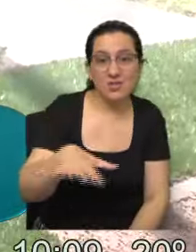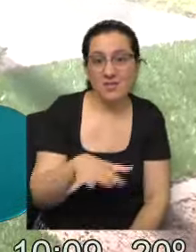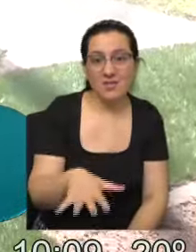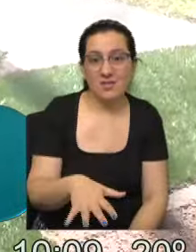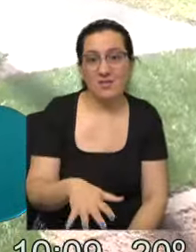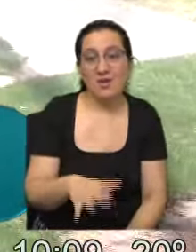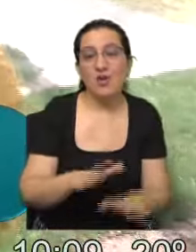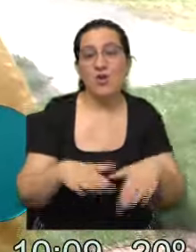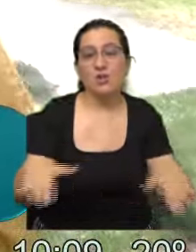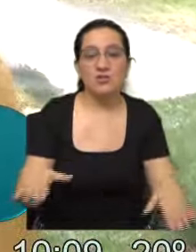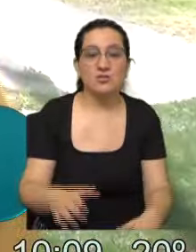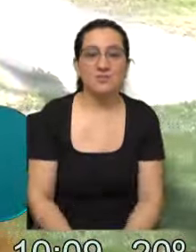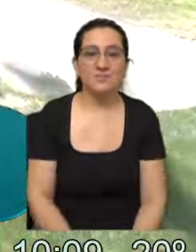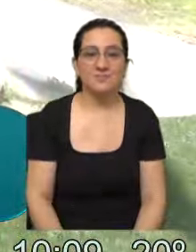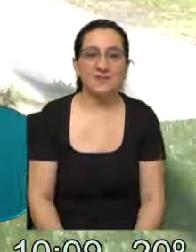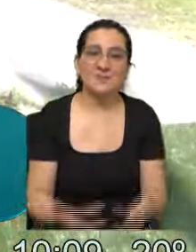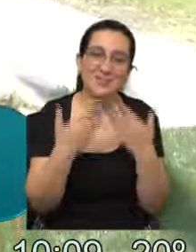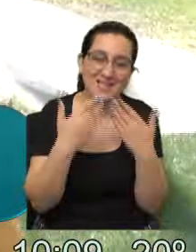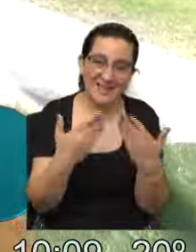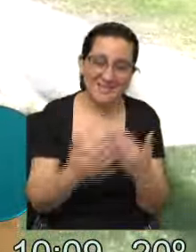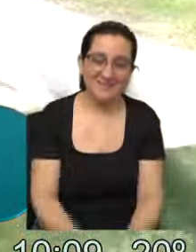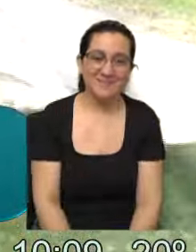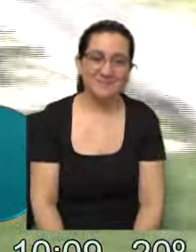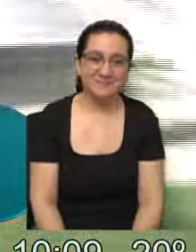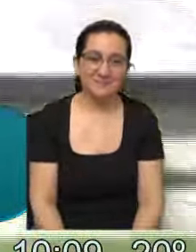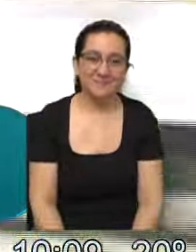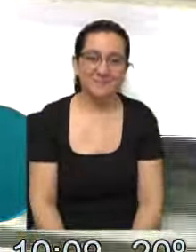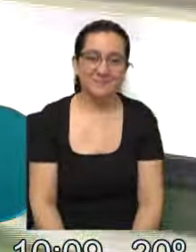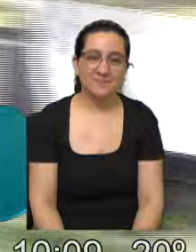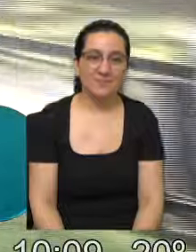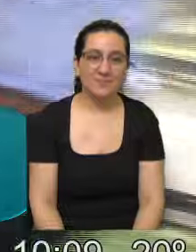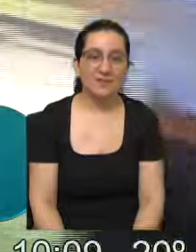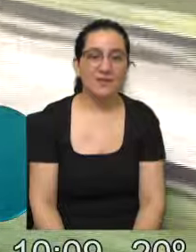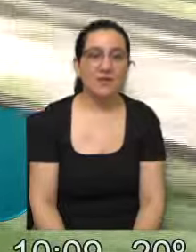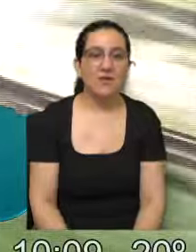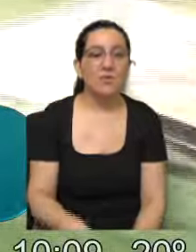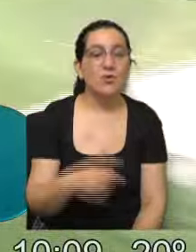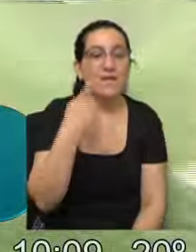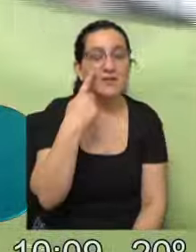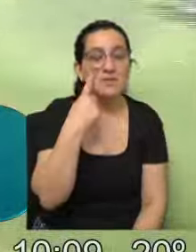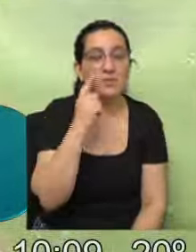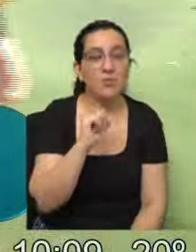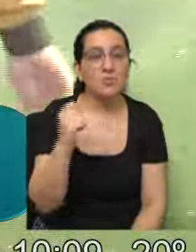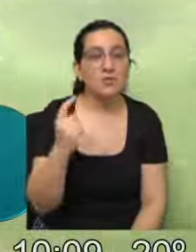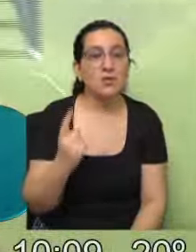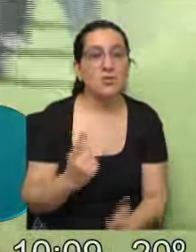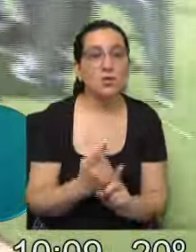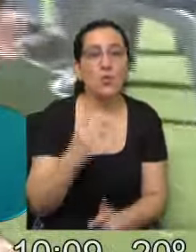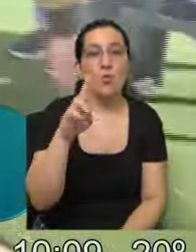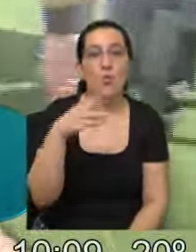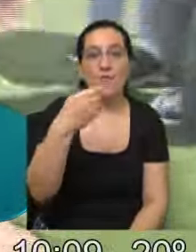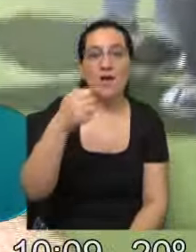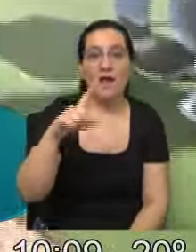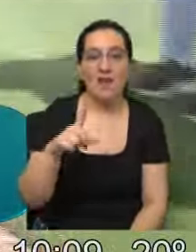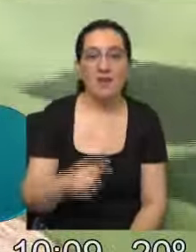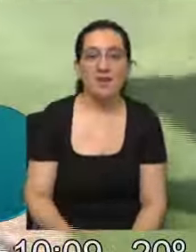y las infancias de las escuelas No gracias a ustedes por estar acompañando bueno Marcelo a ver me voy a jugar un pleno si lo podemos encontrar a Mauricio ual si podemos conversar